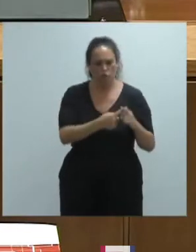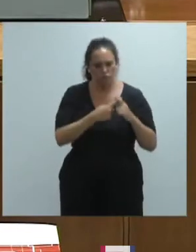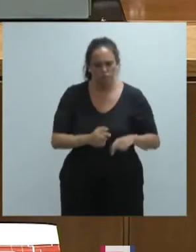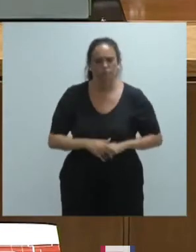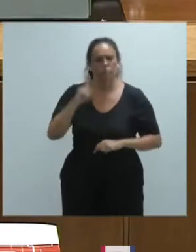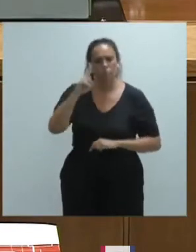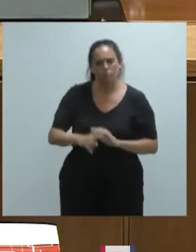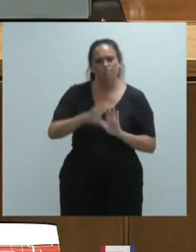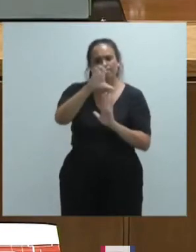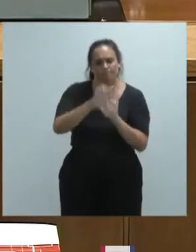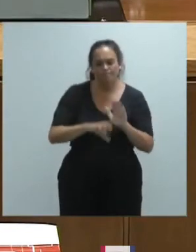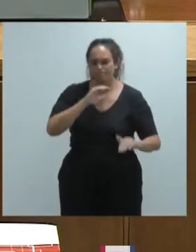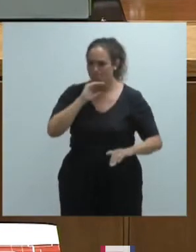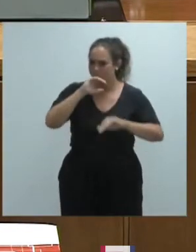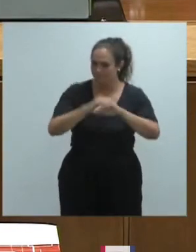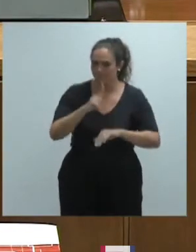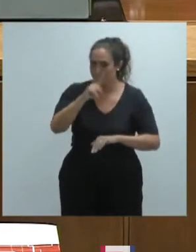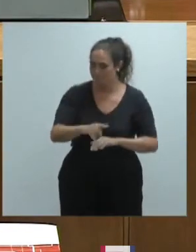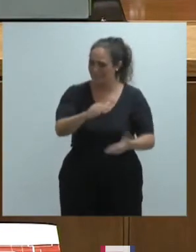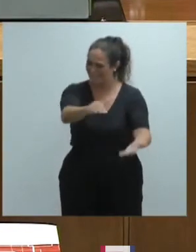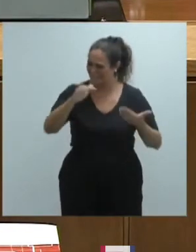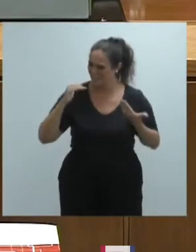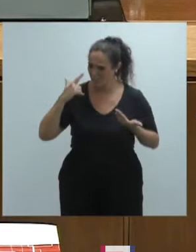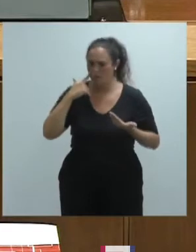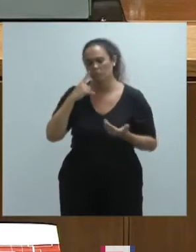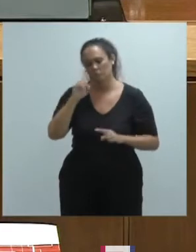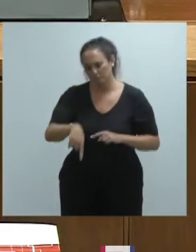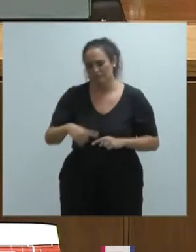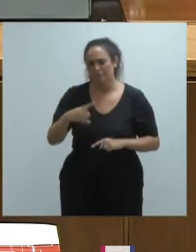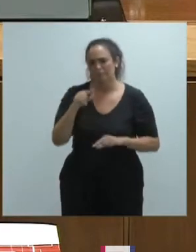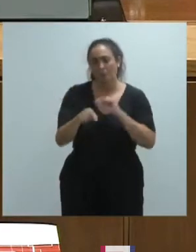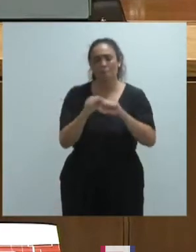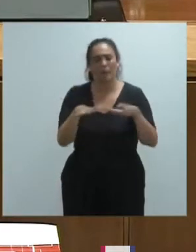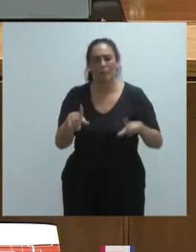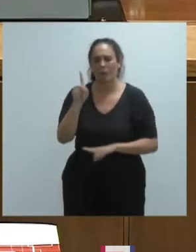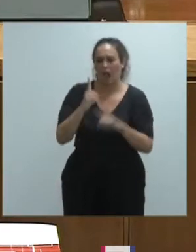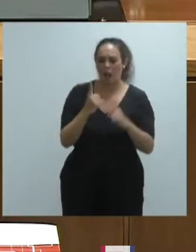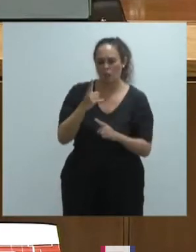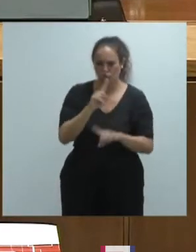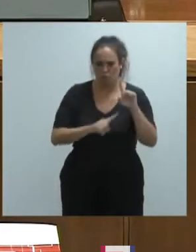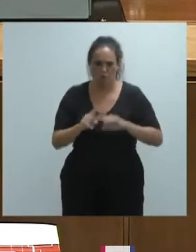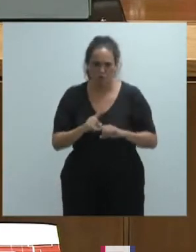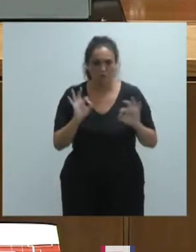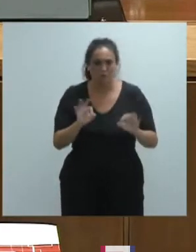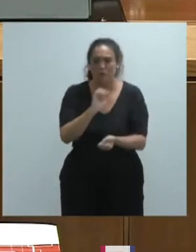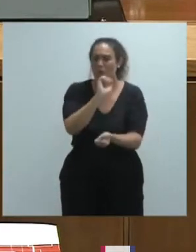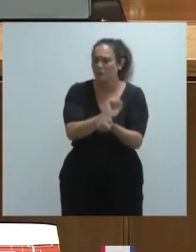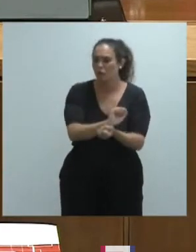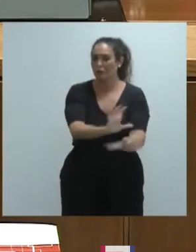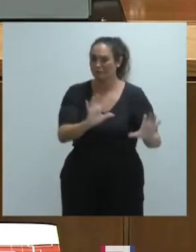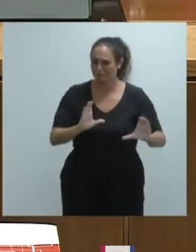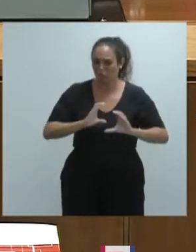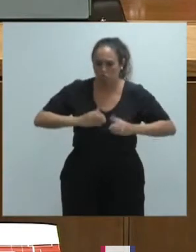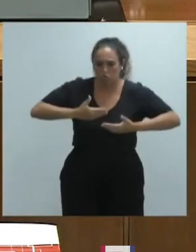está ocurriendo con el traspaso de transferencias pese a las dificultades añadidas de la pandemia entre ellas la de prisiones en